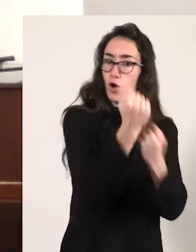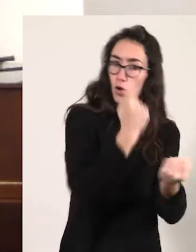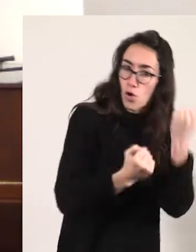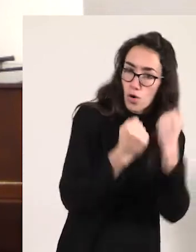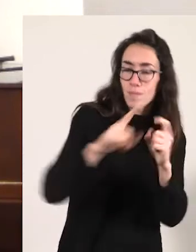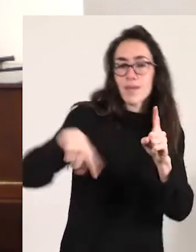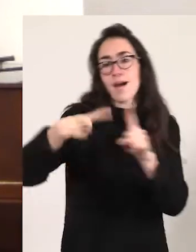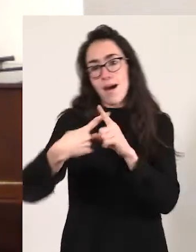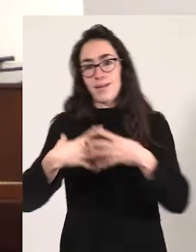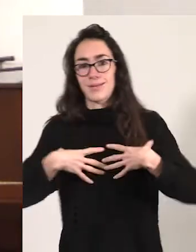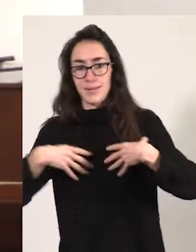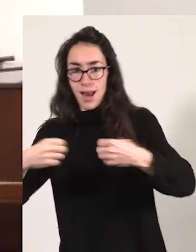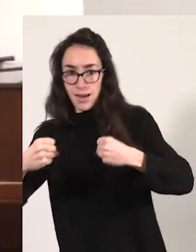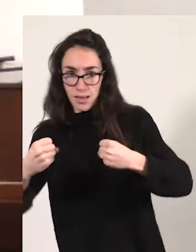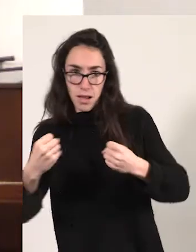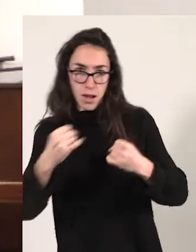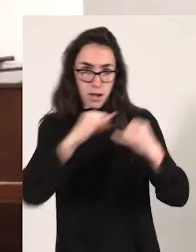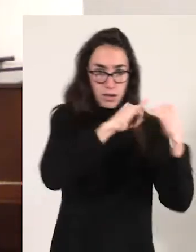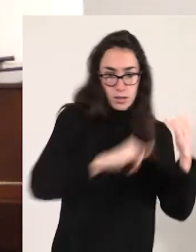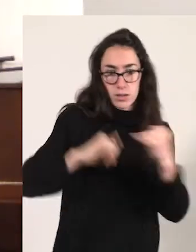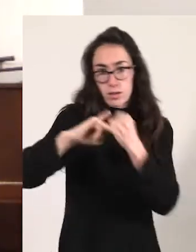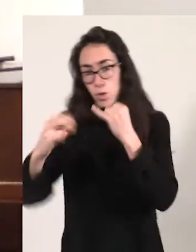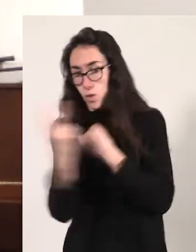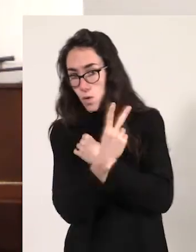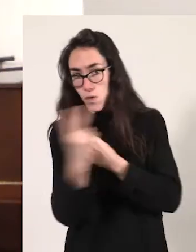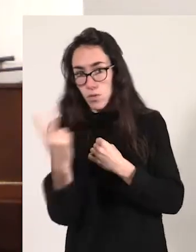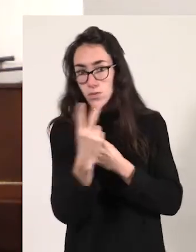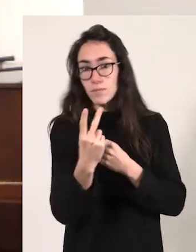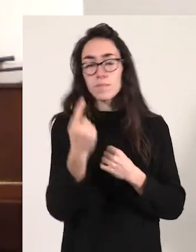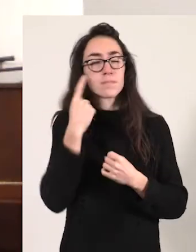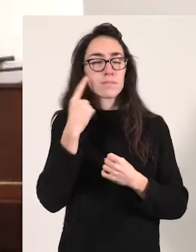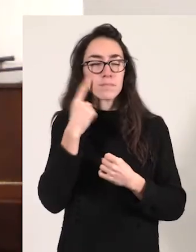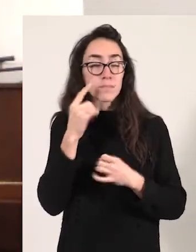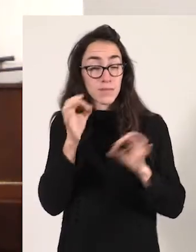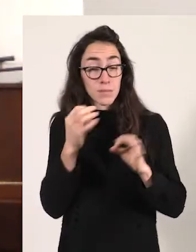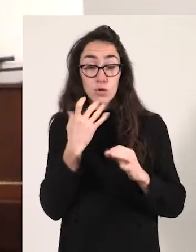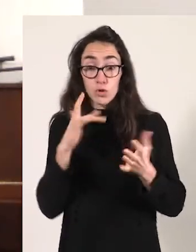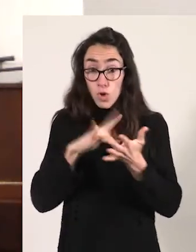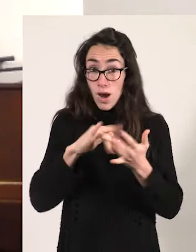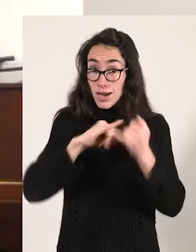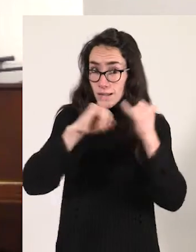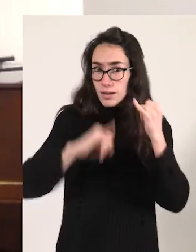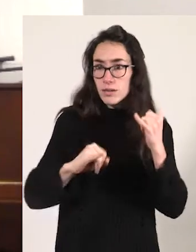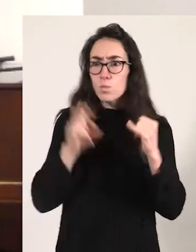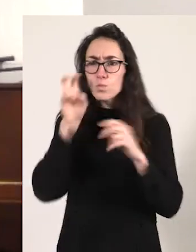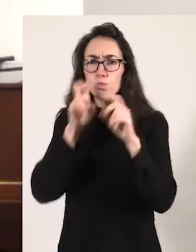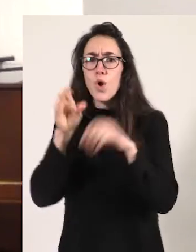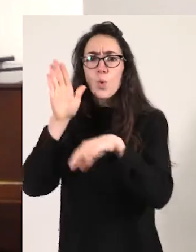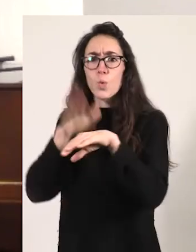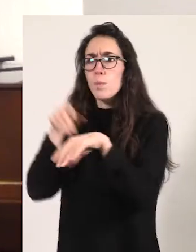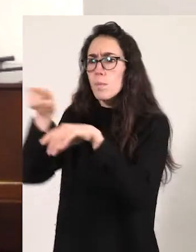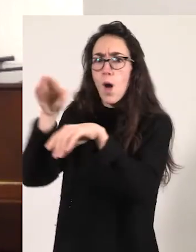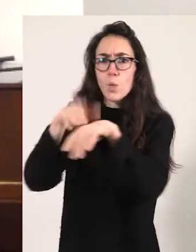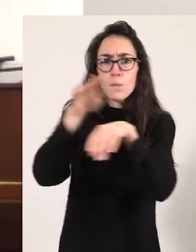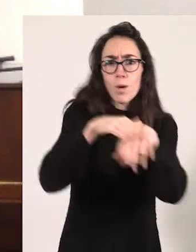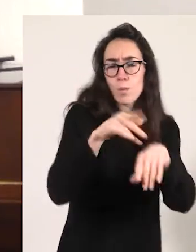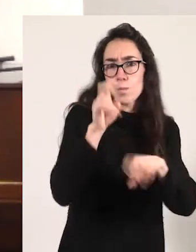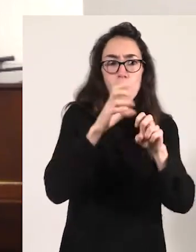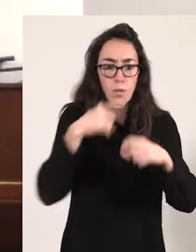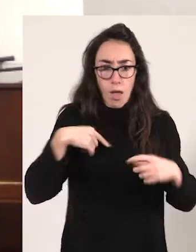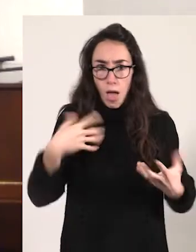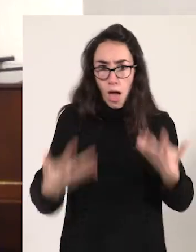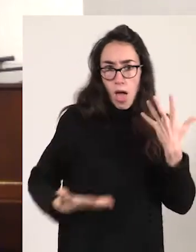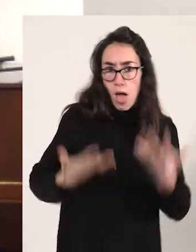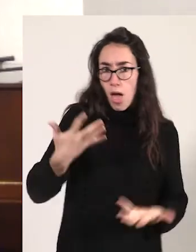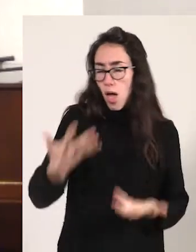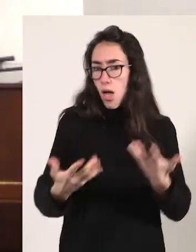que es económica, es también sanitaria. Es muy común cuando sean este tipo de situaciones buscar un chivo expiatorio por la